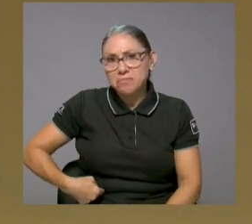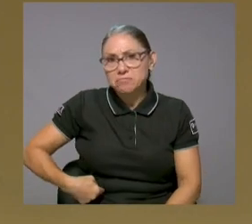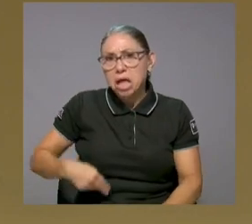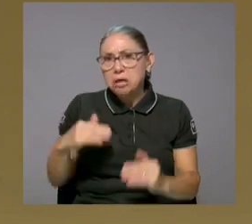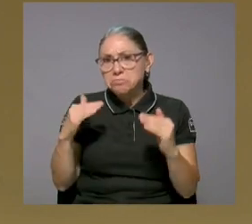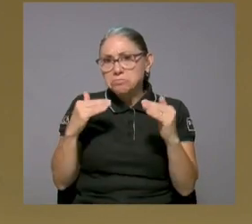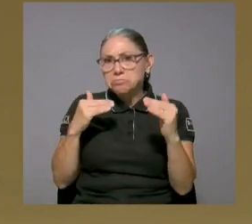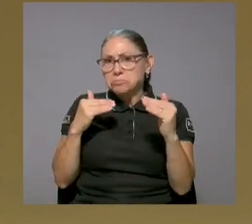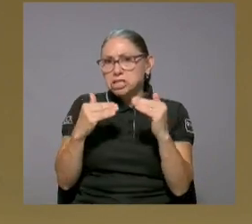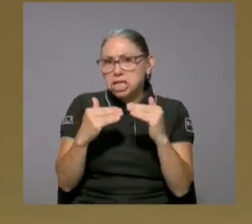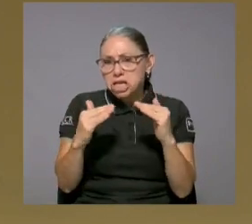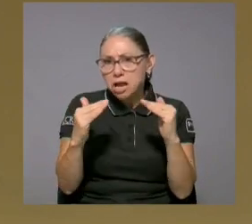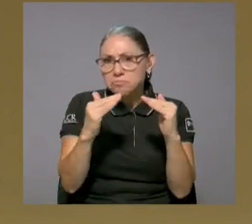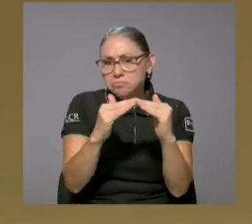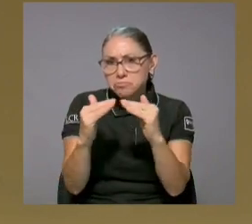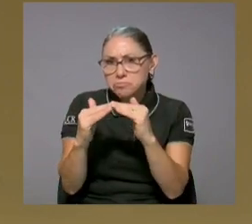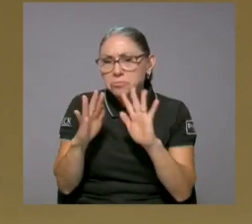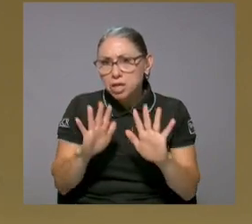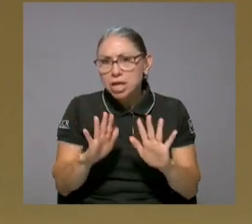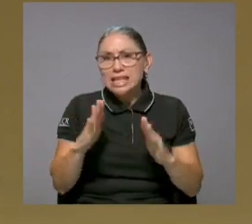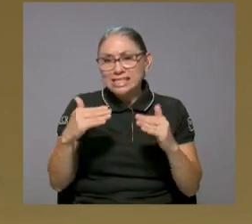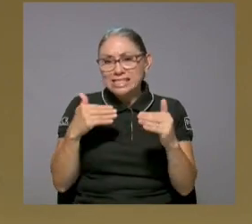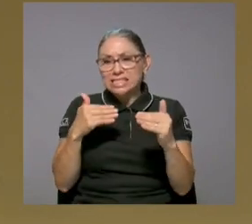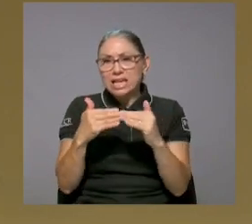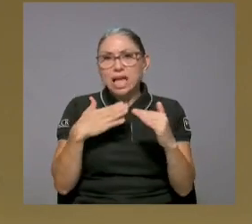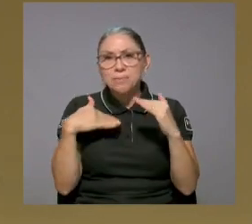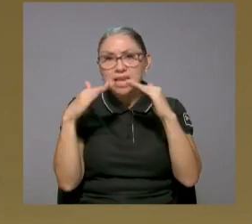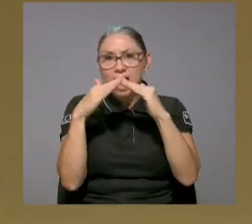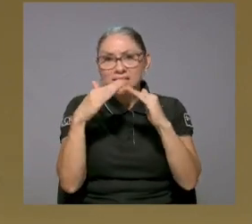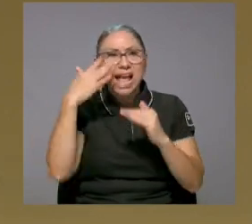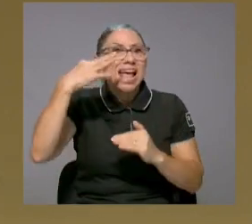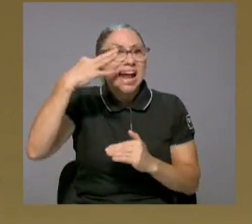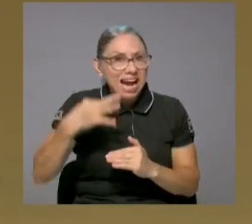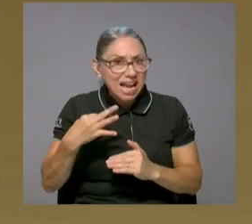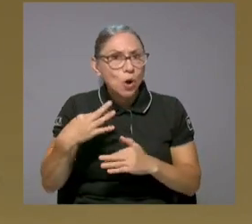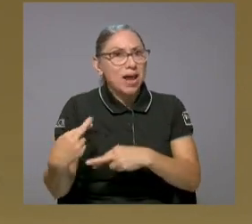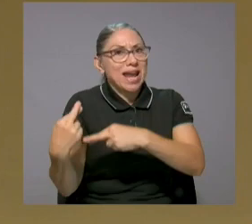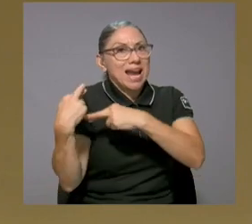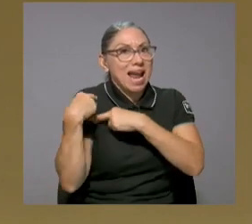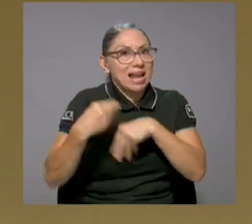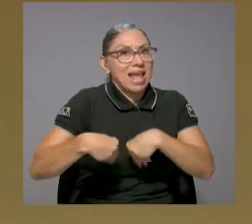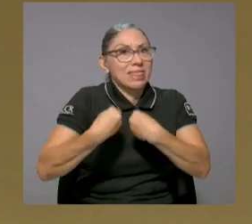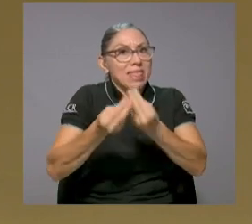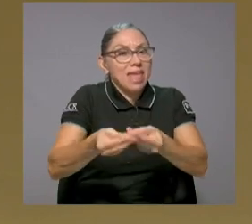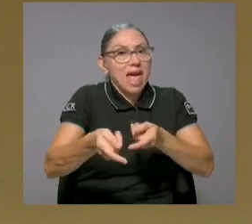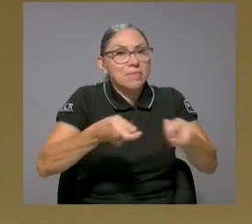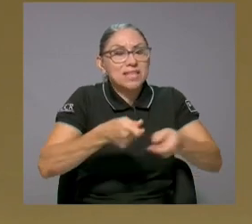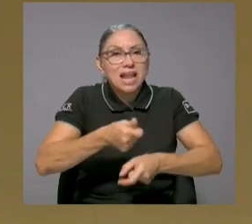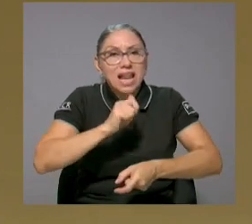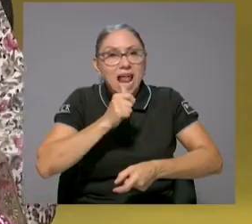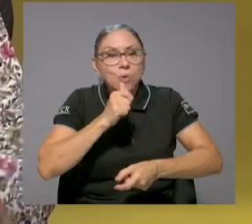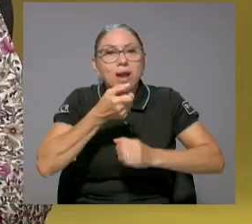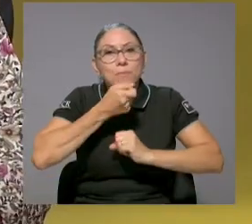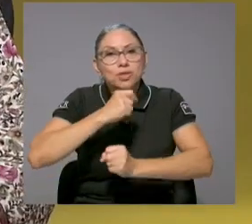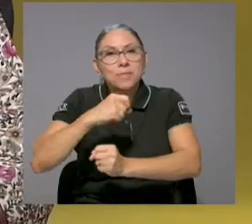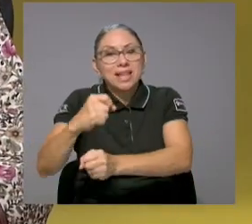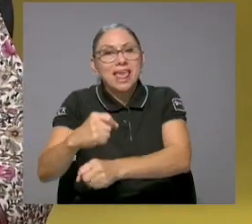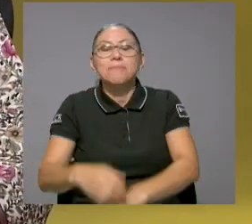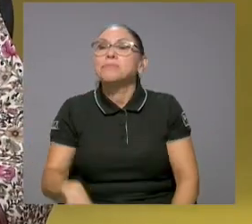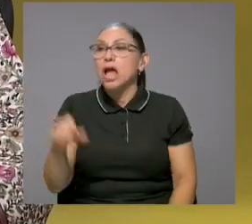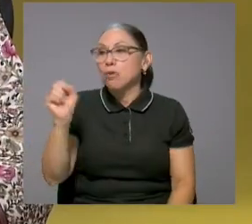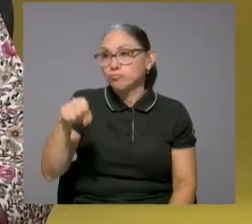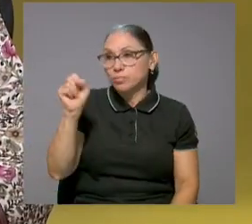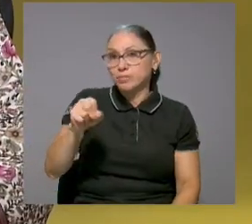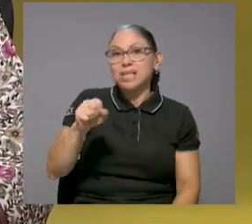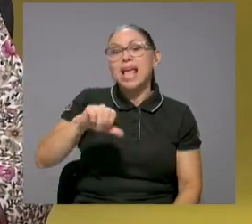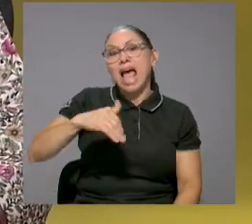queda relativamente cerca de mi casa, creo que es la municipalidad la que se encarga de administrar. Claro, bueno, están también esas otras opciones,